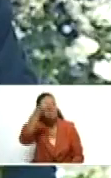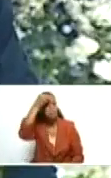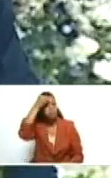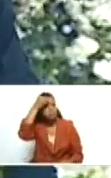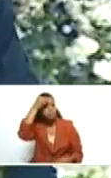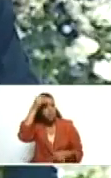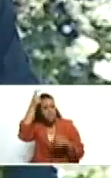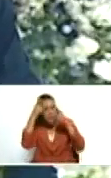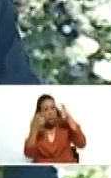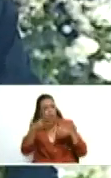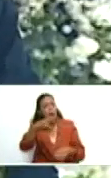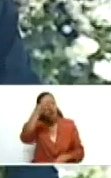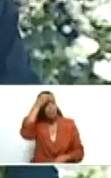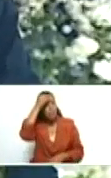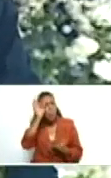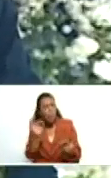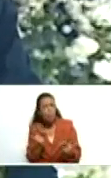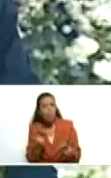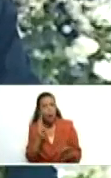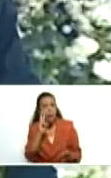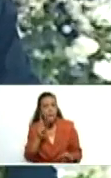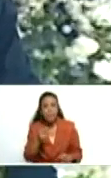de una manera que pocas veces vi